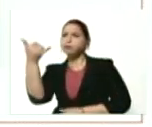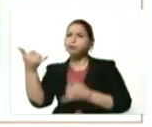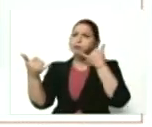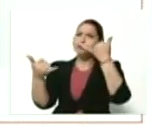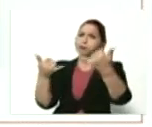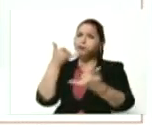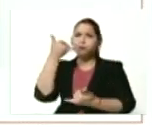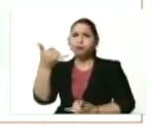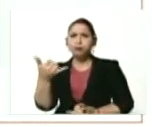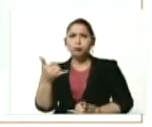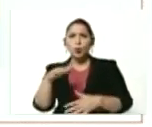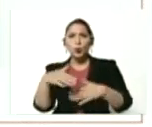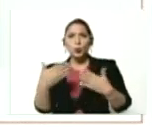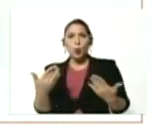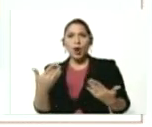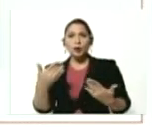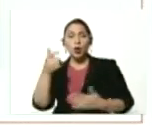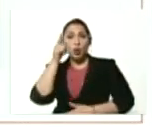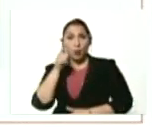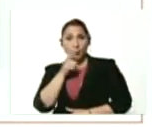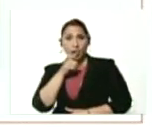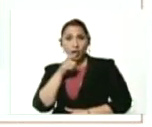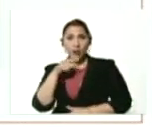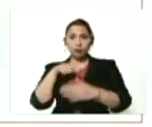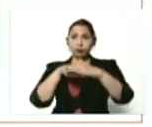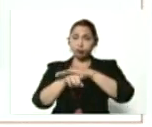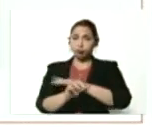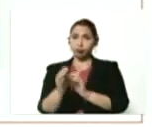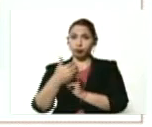López en la sede de la residencia del embajador español?